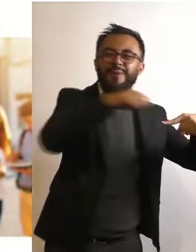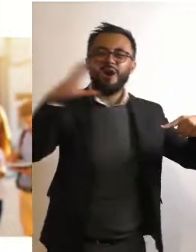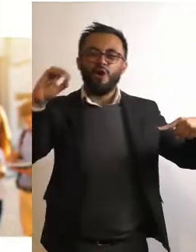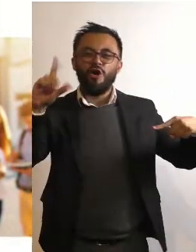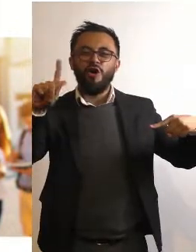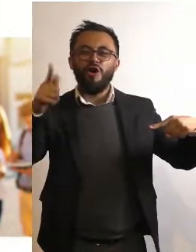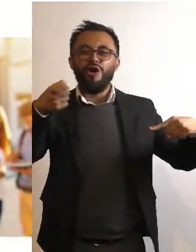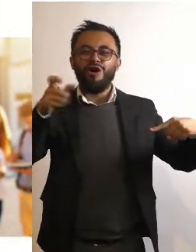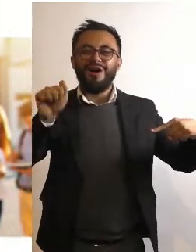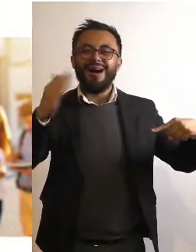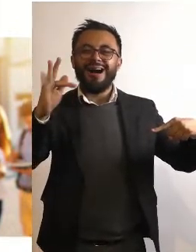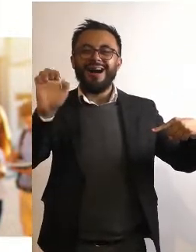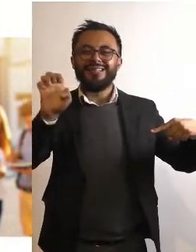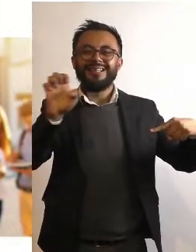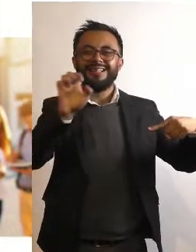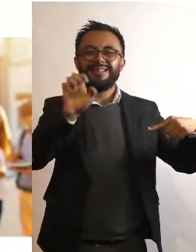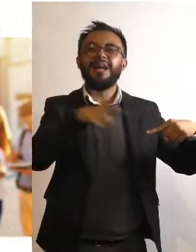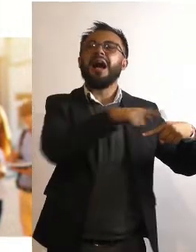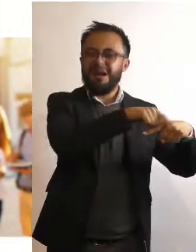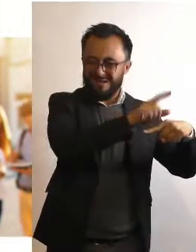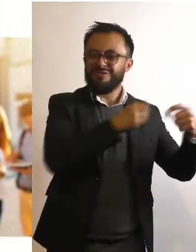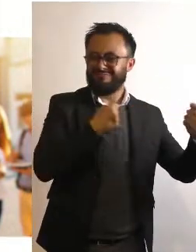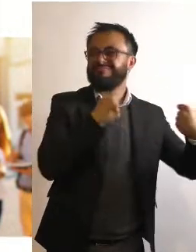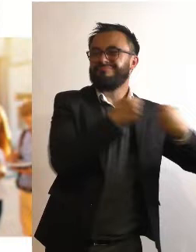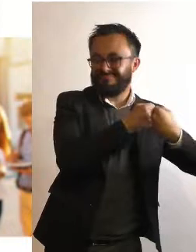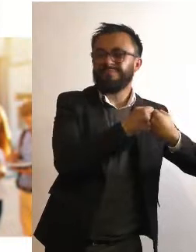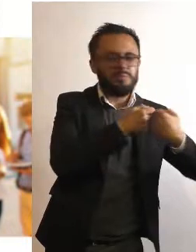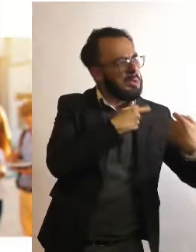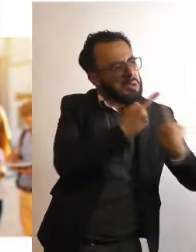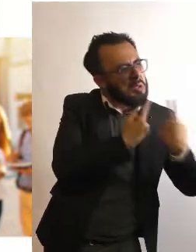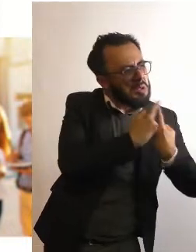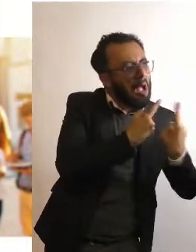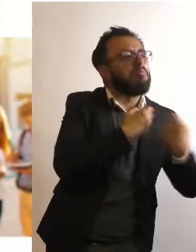que tienen en región,